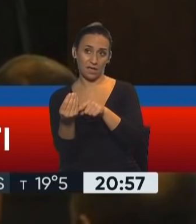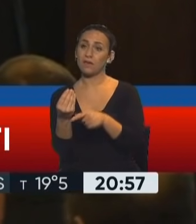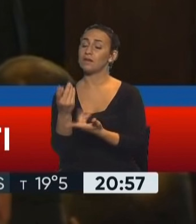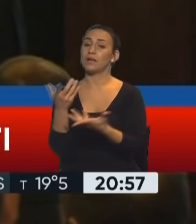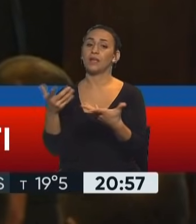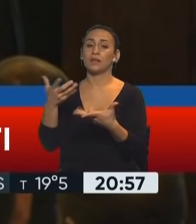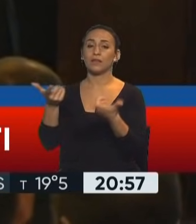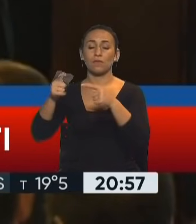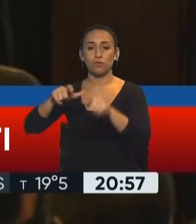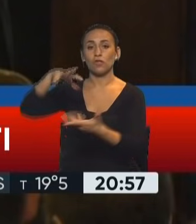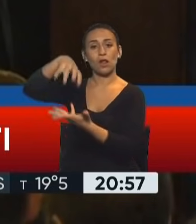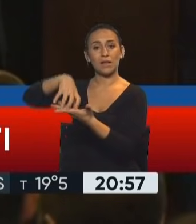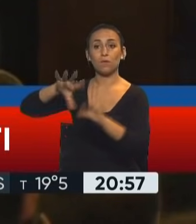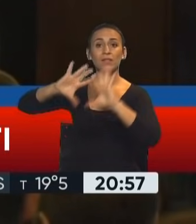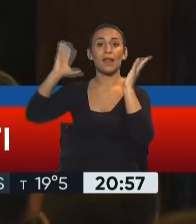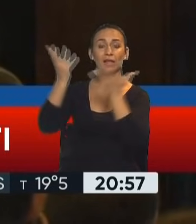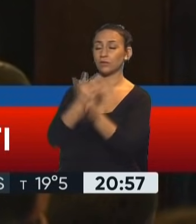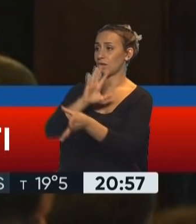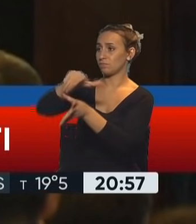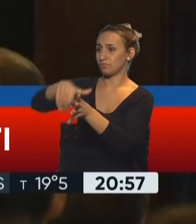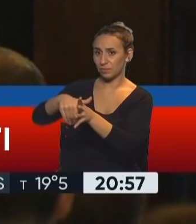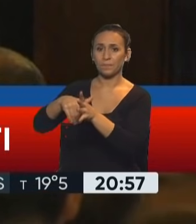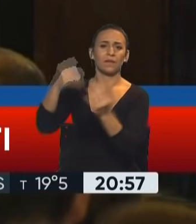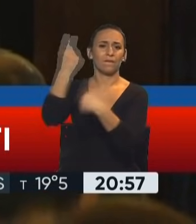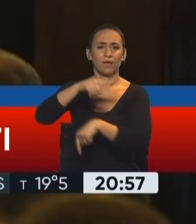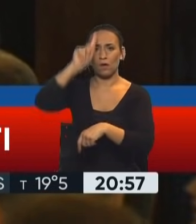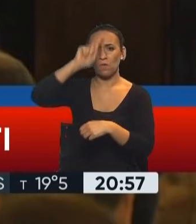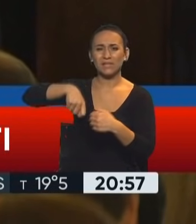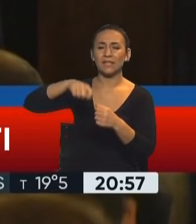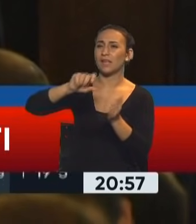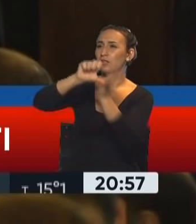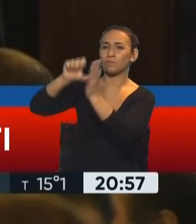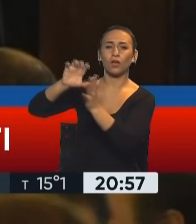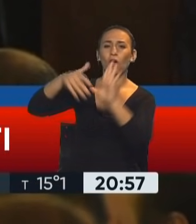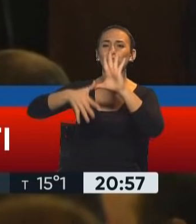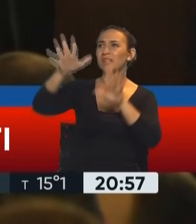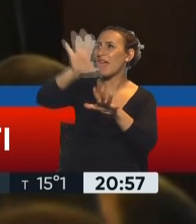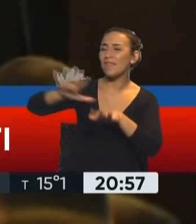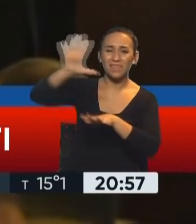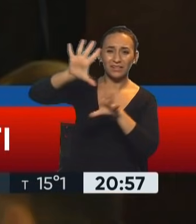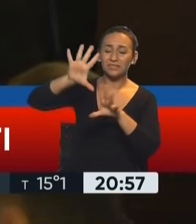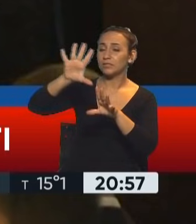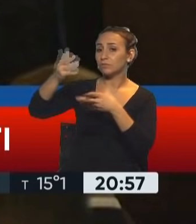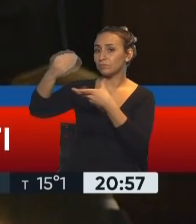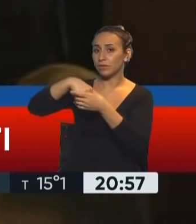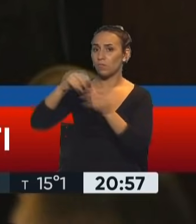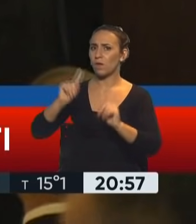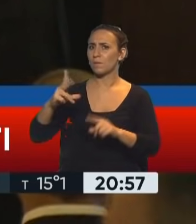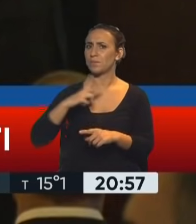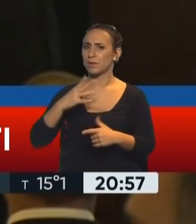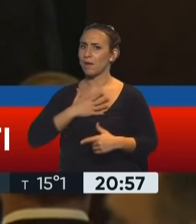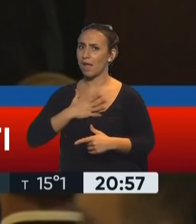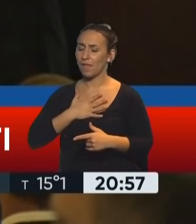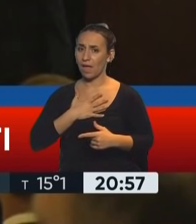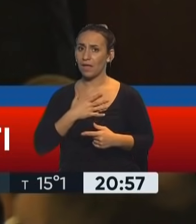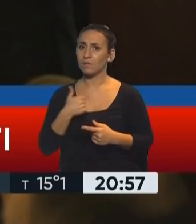organismo internacional con la participación de juristas de todos los continentes. Es decir, no era una tarea privada, era institucional. Por